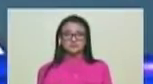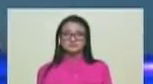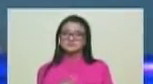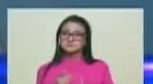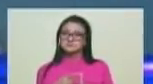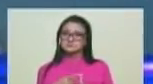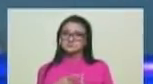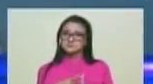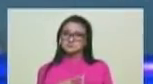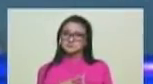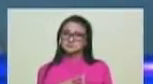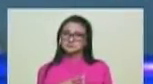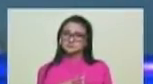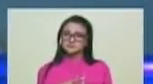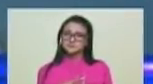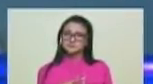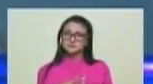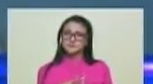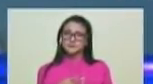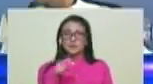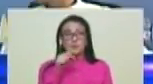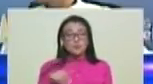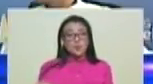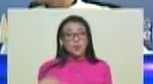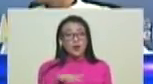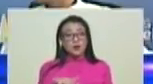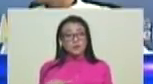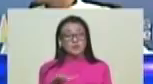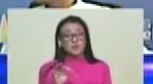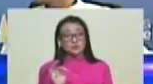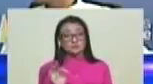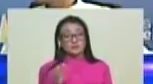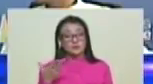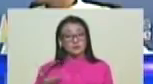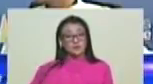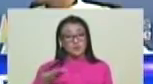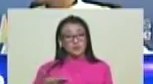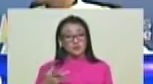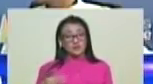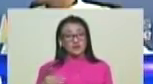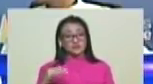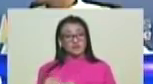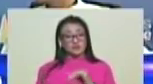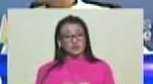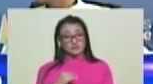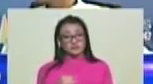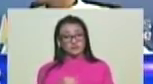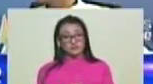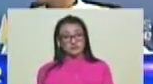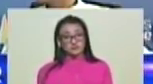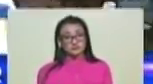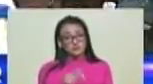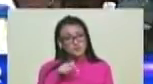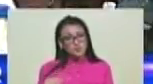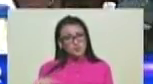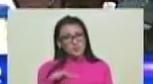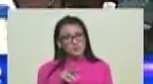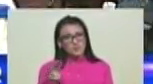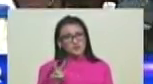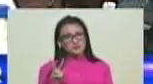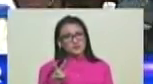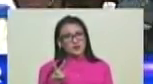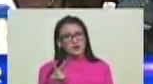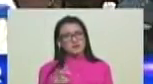de autodeterminación de los pueblos es uno de los pilares fundamentales del derecho internacional. Bueno, el pueblo de Venezuela, gloria al